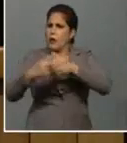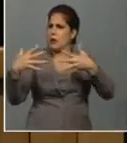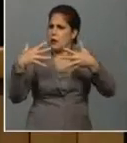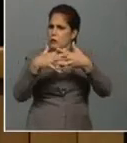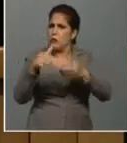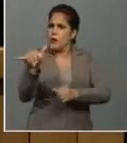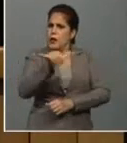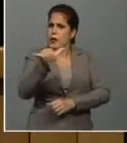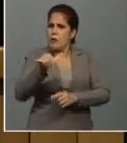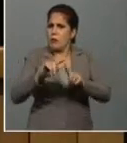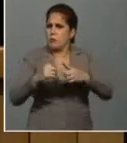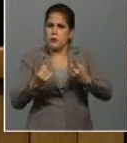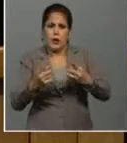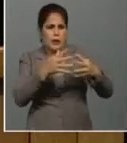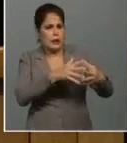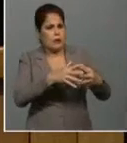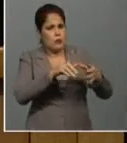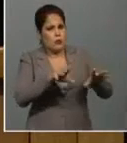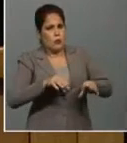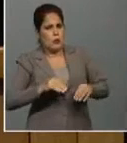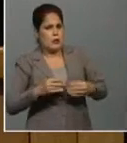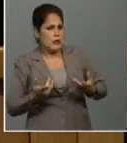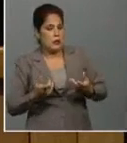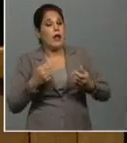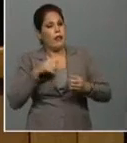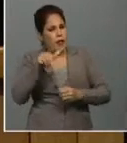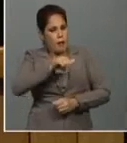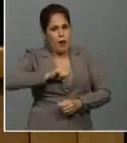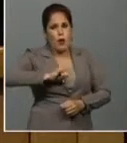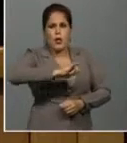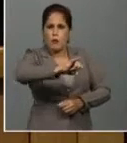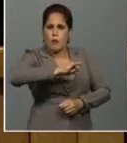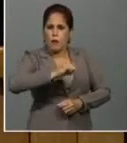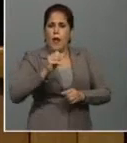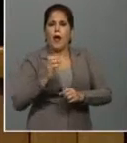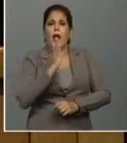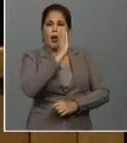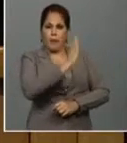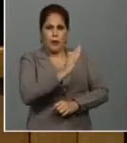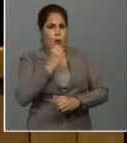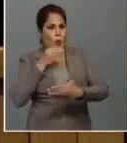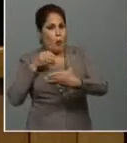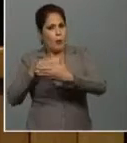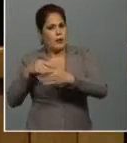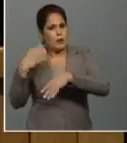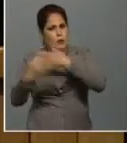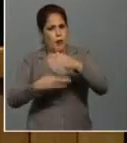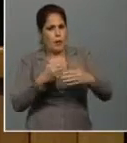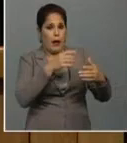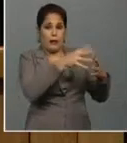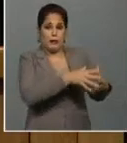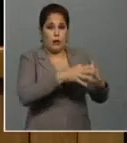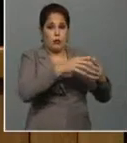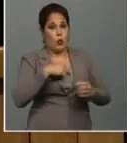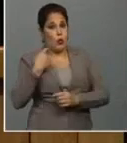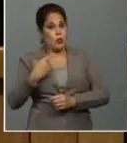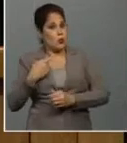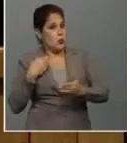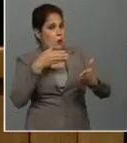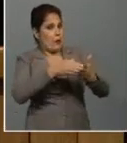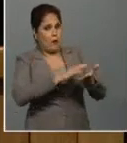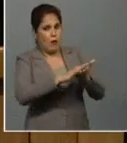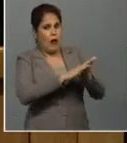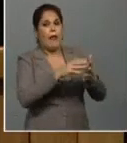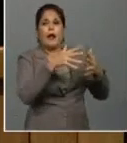comunidad internacional sobre bases de igualdad y respeto mutuo sin injerencias de ninguna índole es la posición